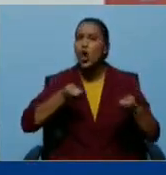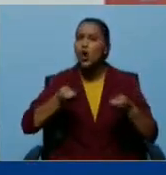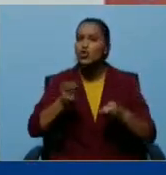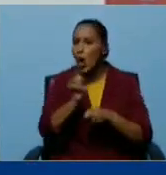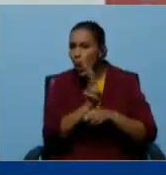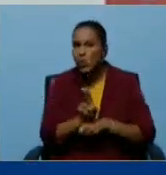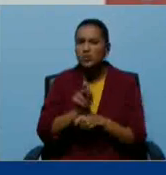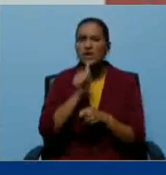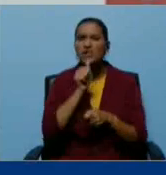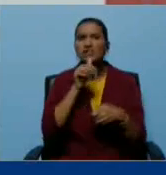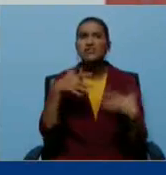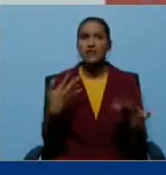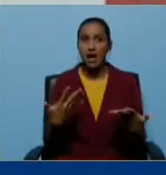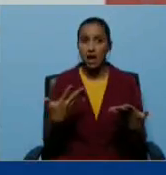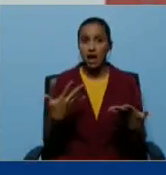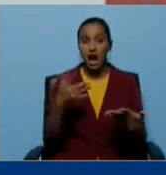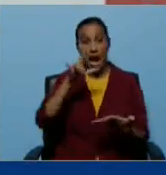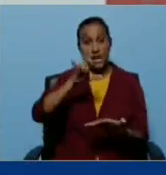¿Instagram tiene su sede en Carabobo?